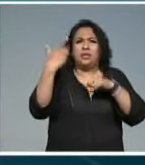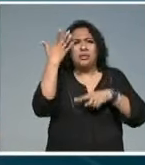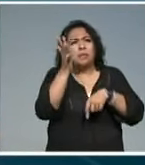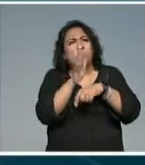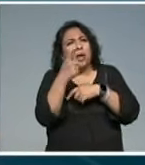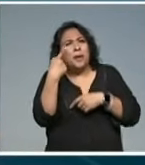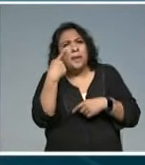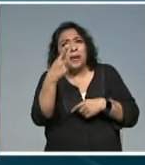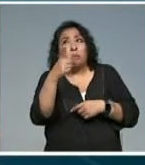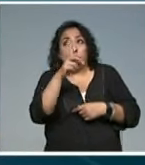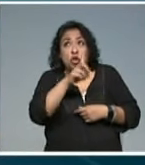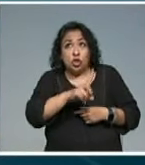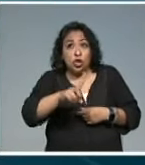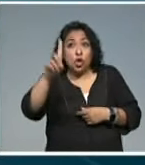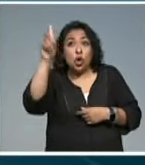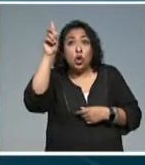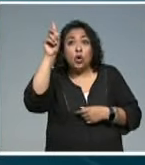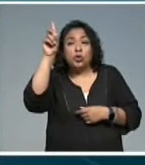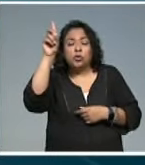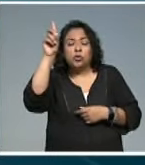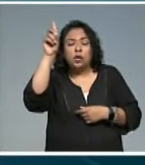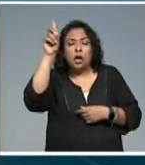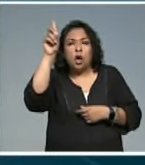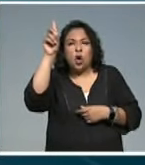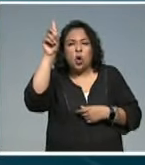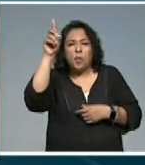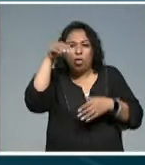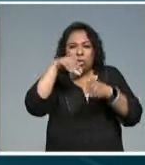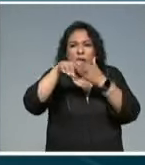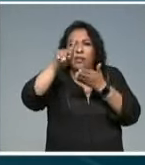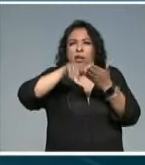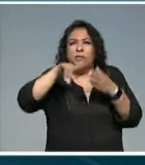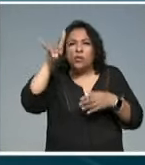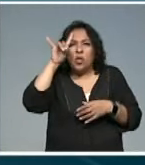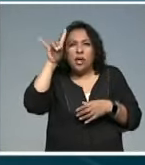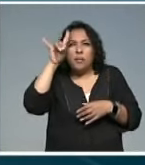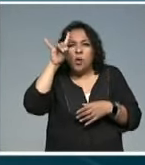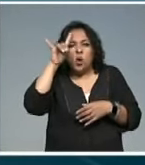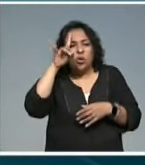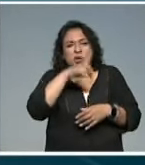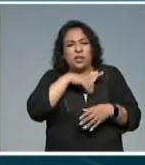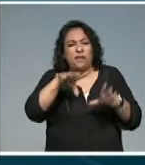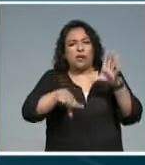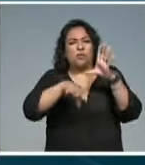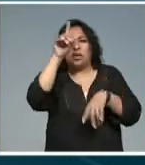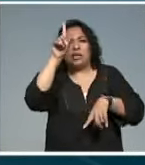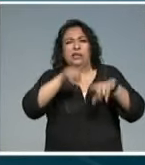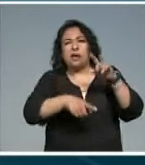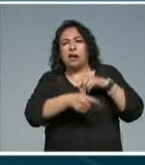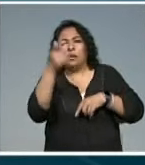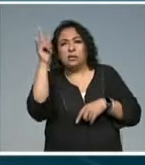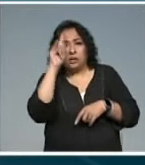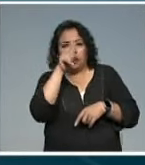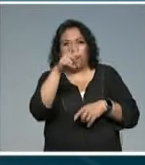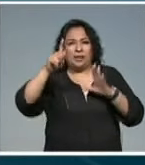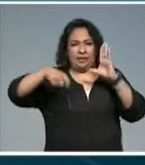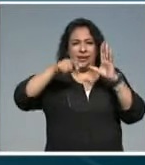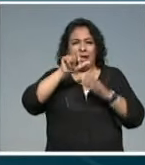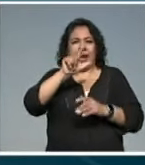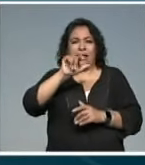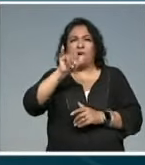cine, Dios fuera poseído por un demonio y por consiguiente tuviera que ser exorcizado? Pues el cineasta Alejandro